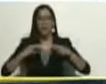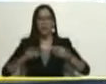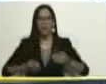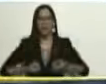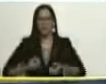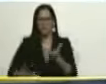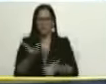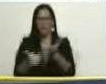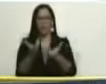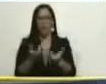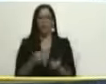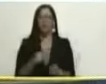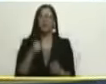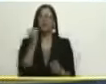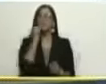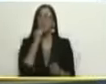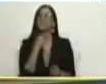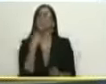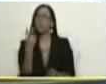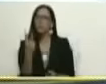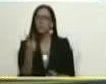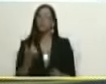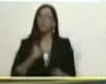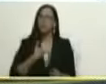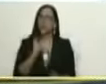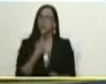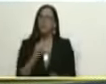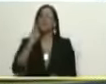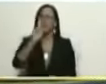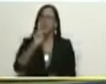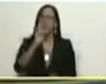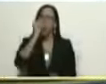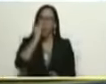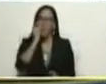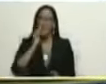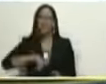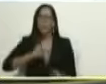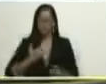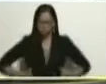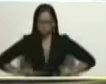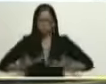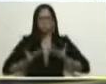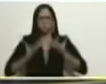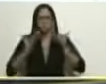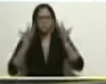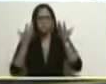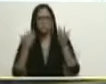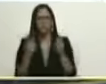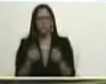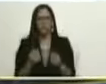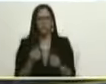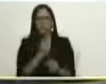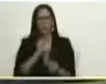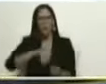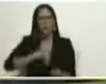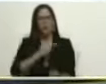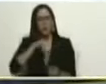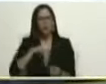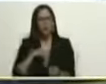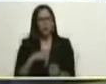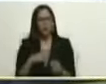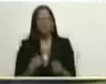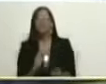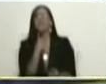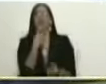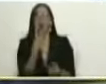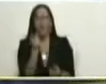voz. Yo diría, si un hombre es capaz de inmolarse, no somos capaces de levantar una voz unida de